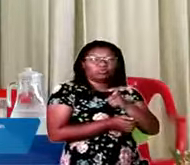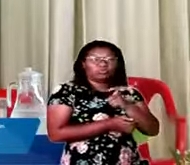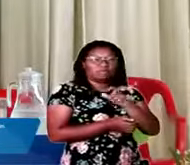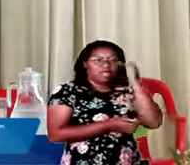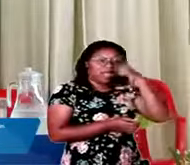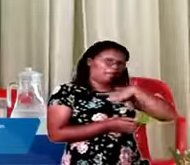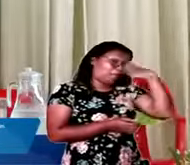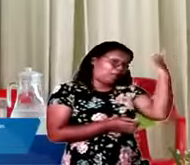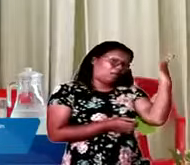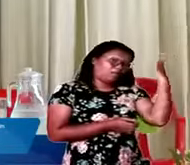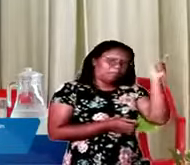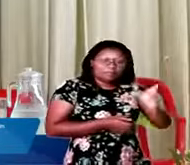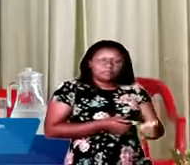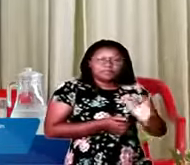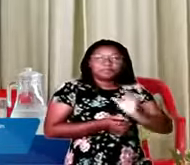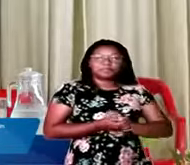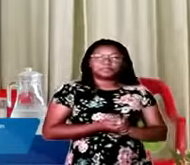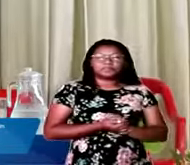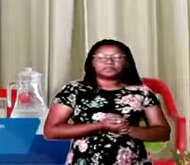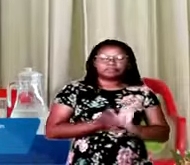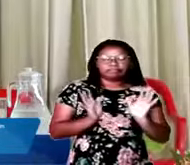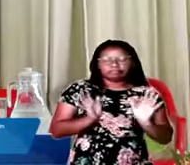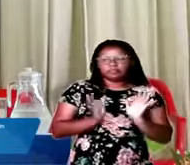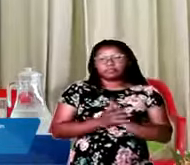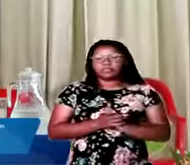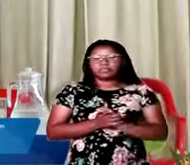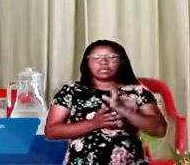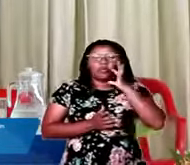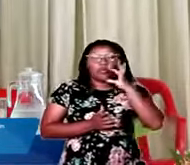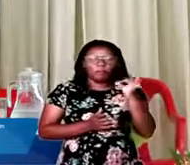Y entonces, ese racista